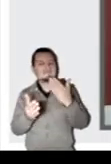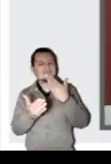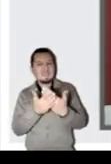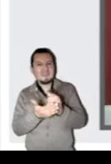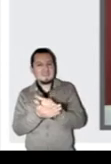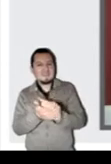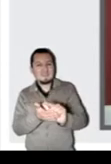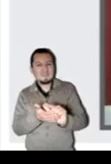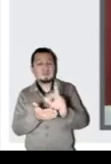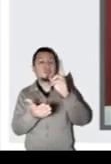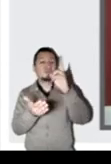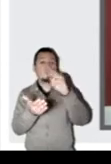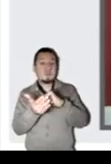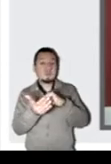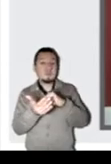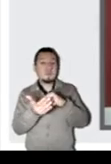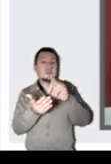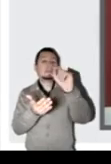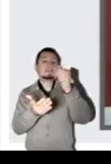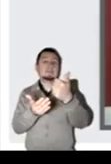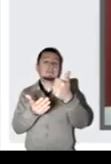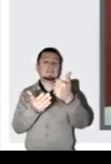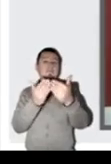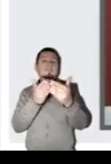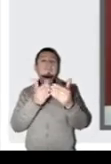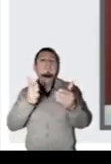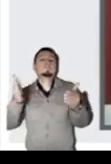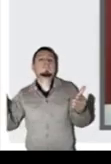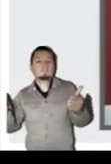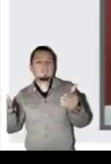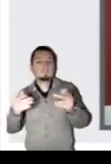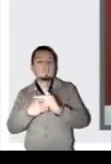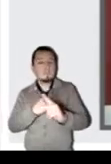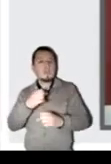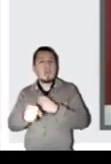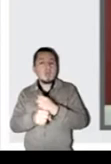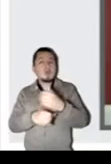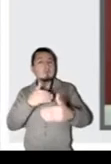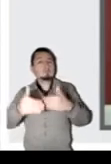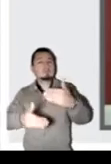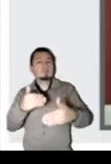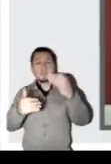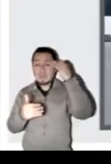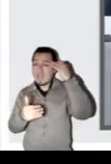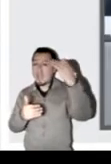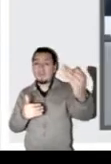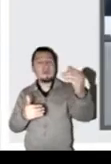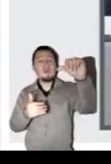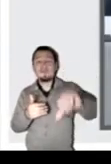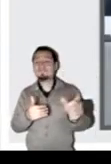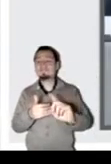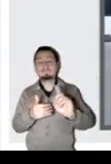para el año 2026 pero con un avance muy importante en los siguientes años en otras palabras es clave esta inversión